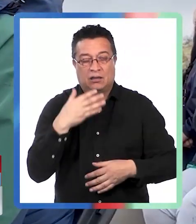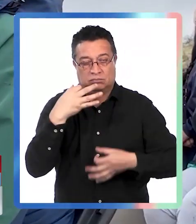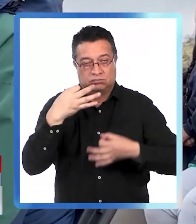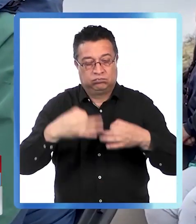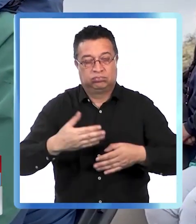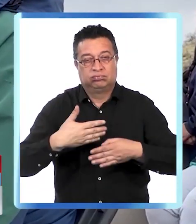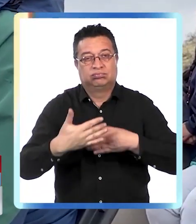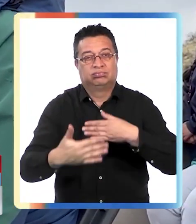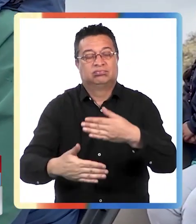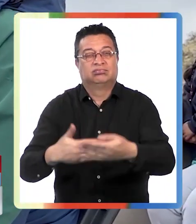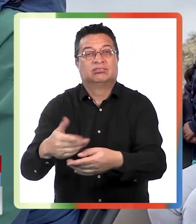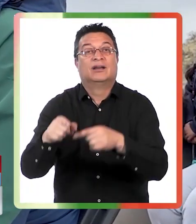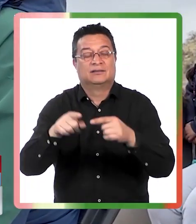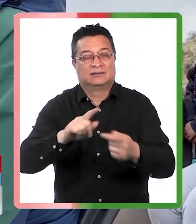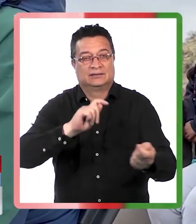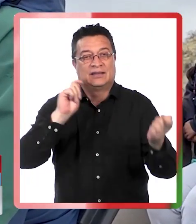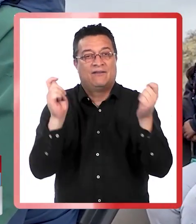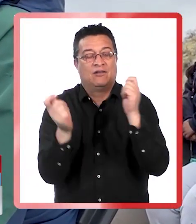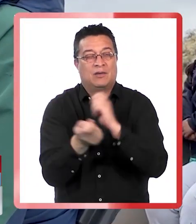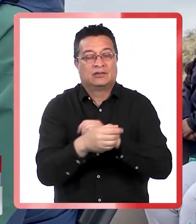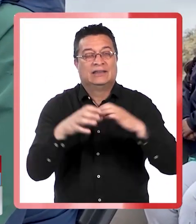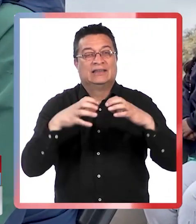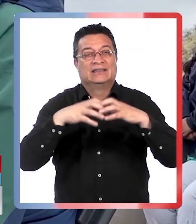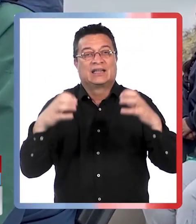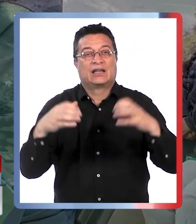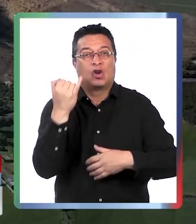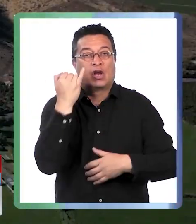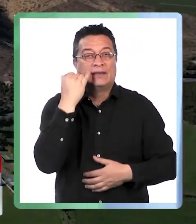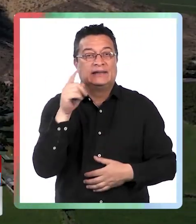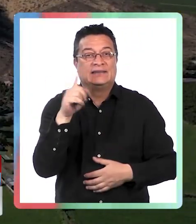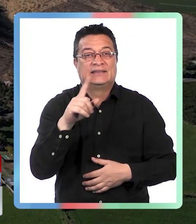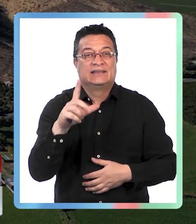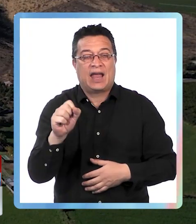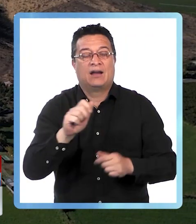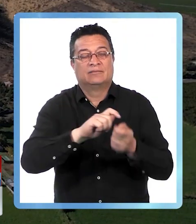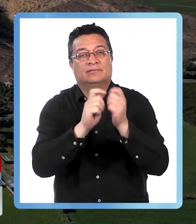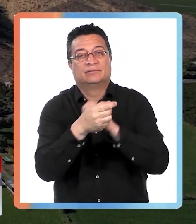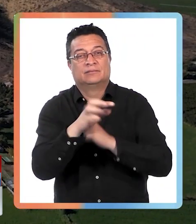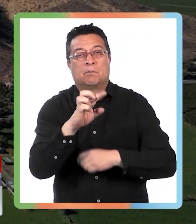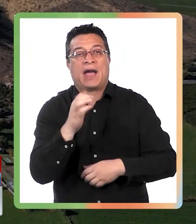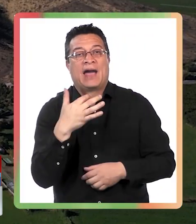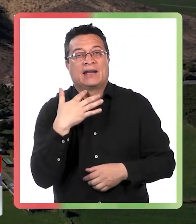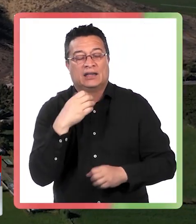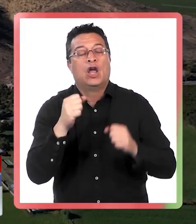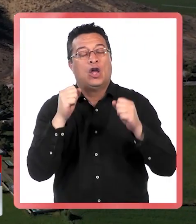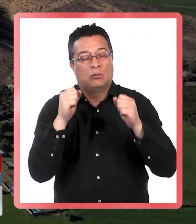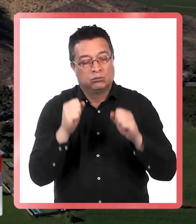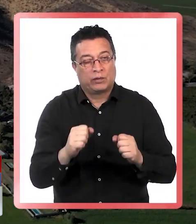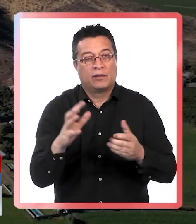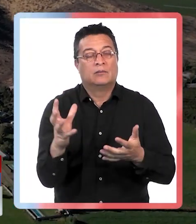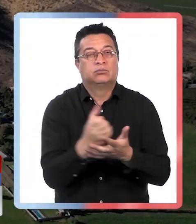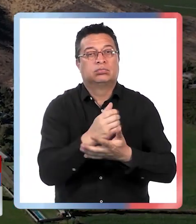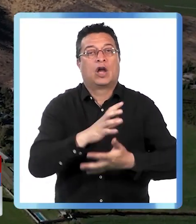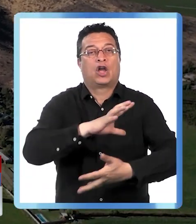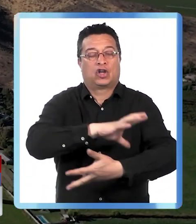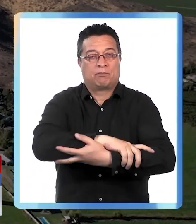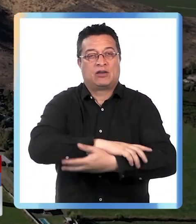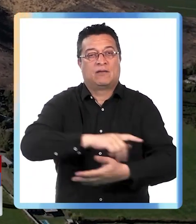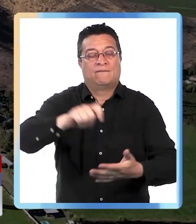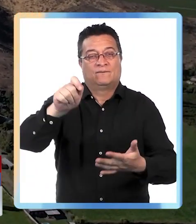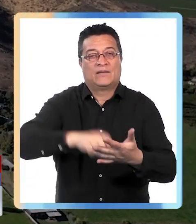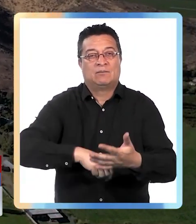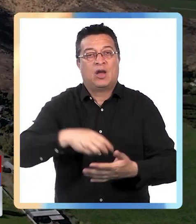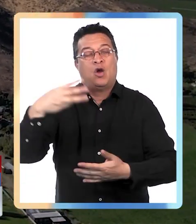una realidad. Se trata de la transformación del Cerro Isla Patagual en un parque, cosa que será posible gracias a un